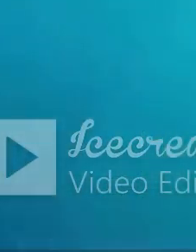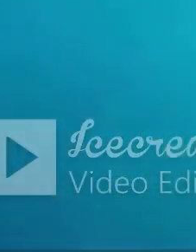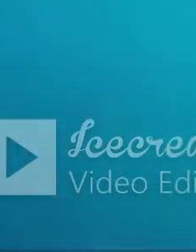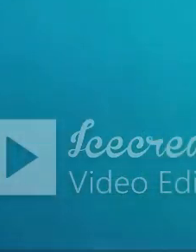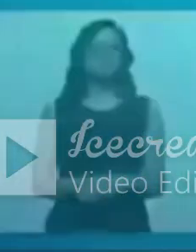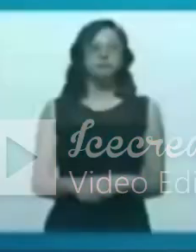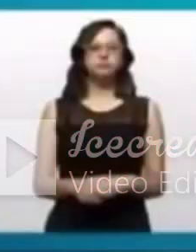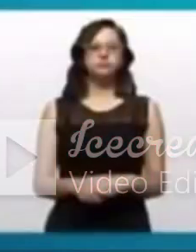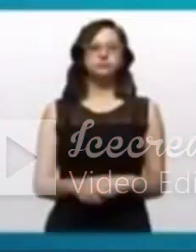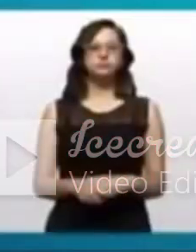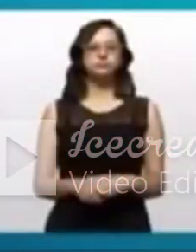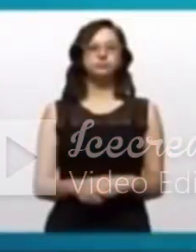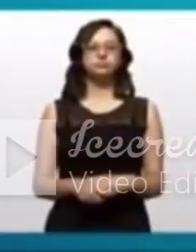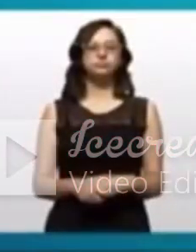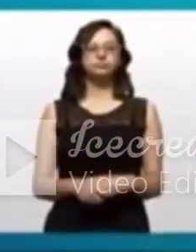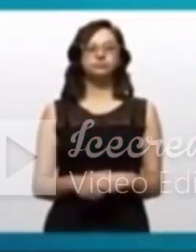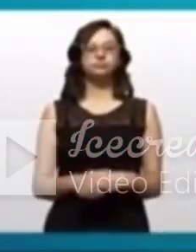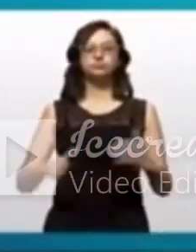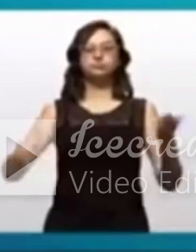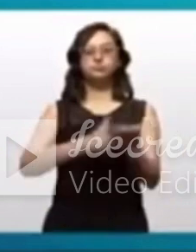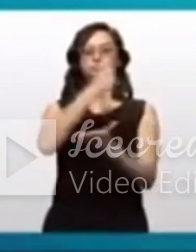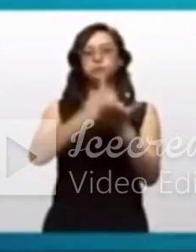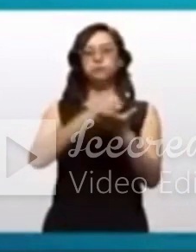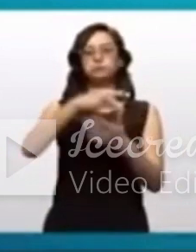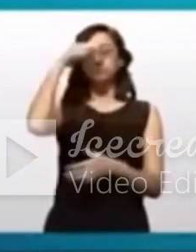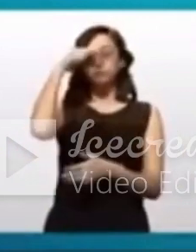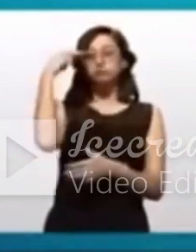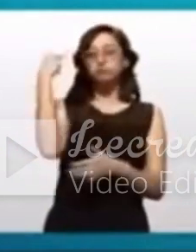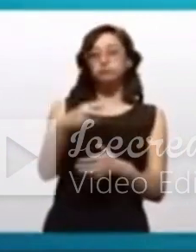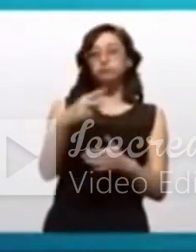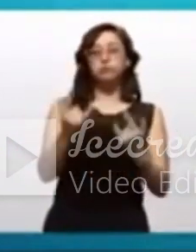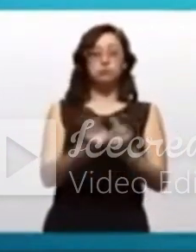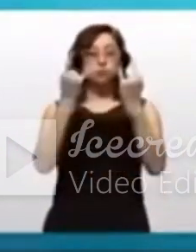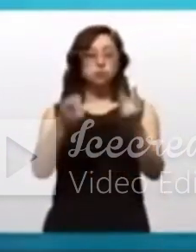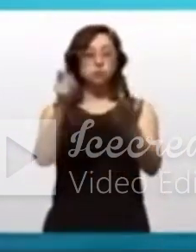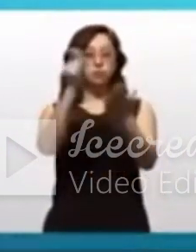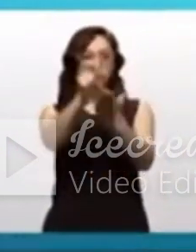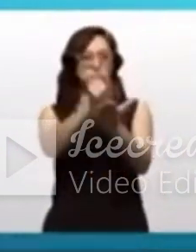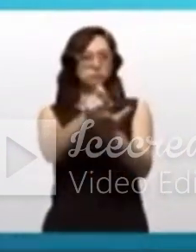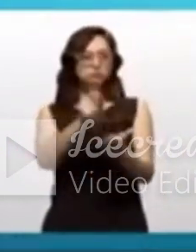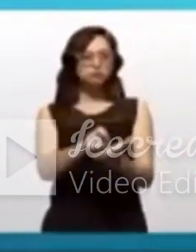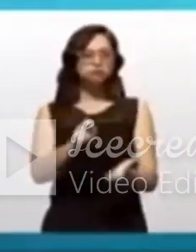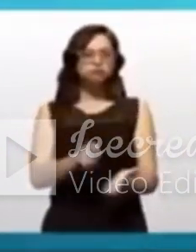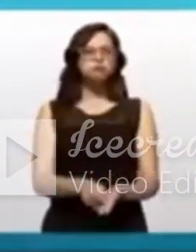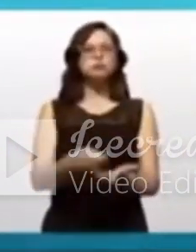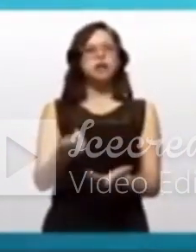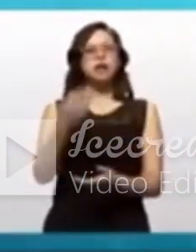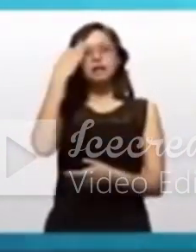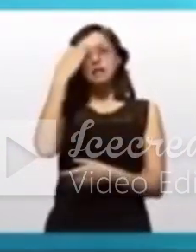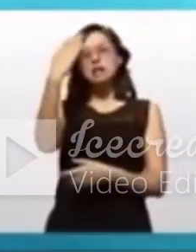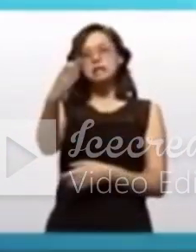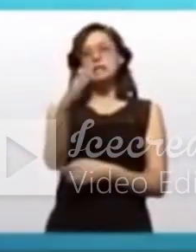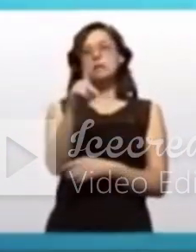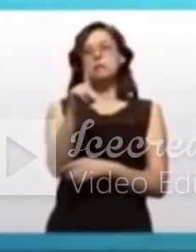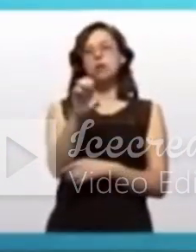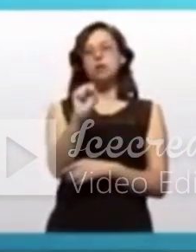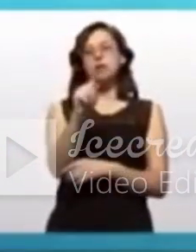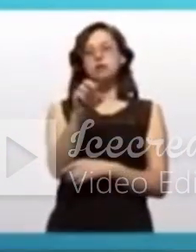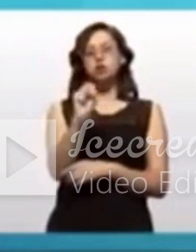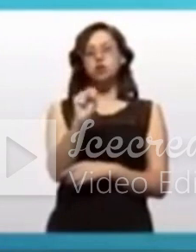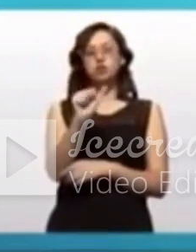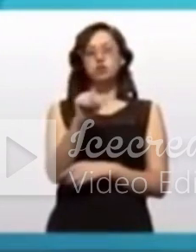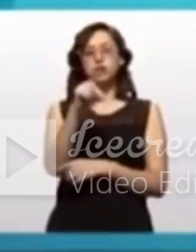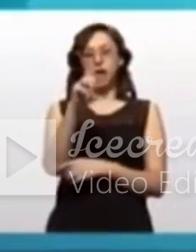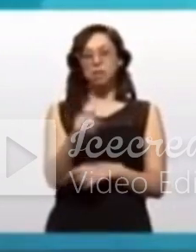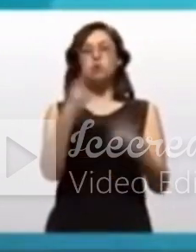Ya instalada en la Ciudad de México, escribió sus primeros libros de cuentos: Tiempo destrozado en 1959,